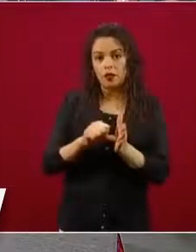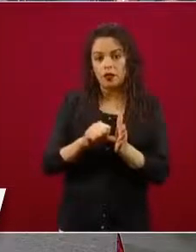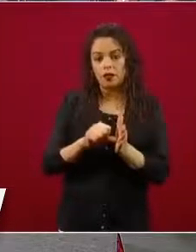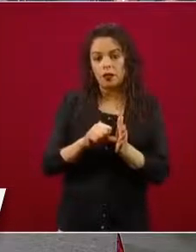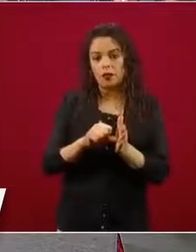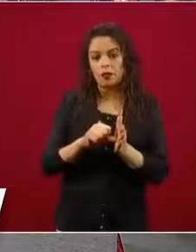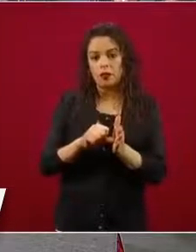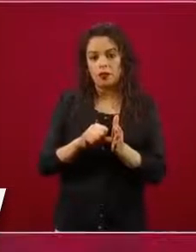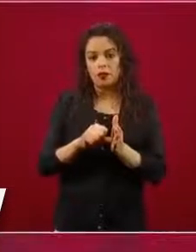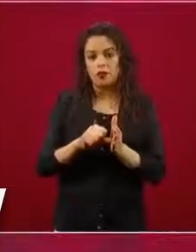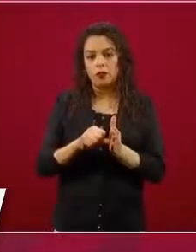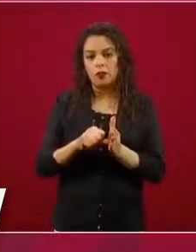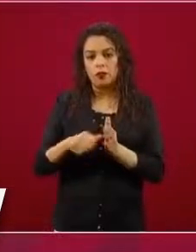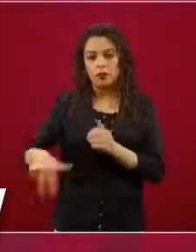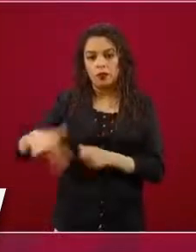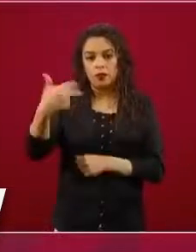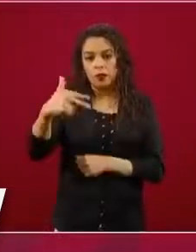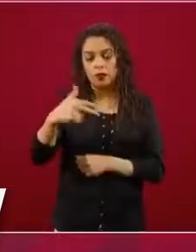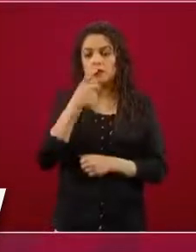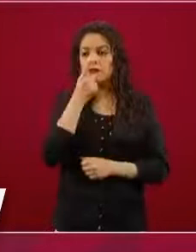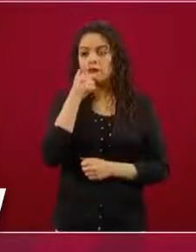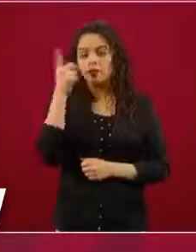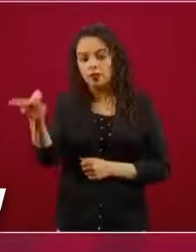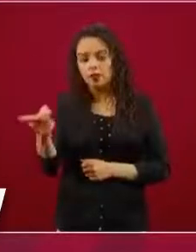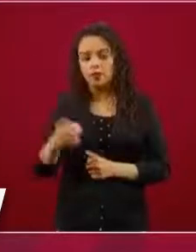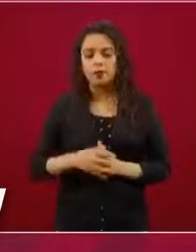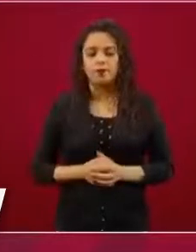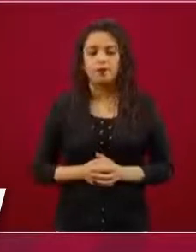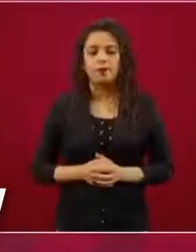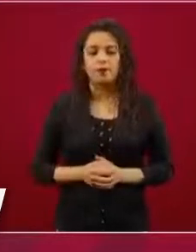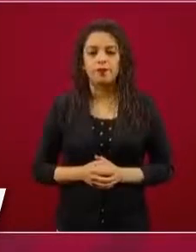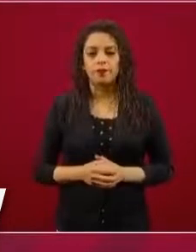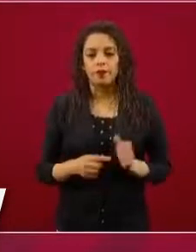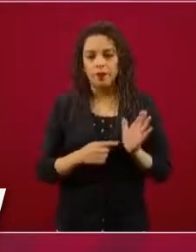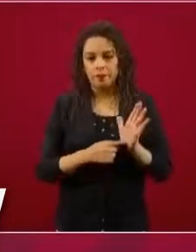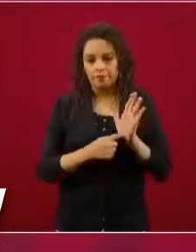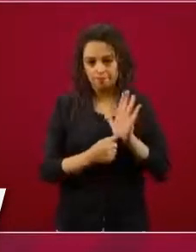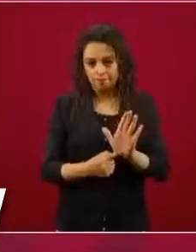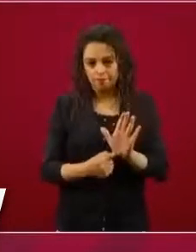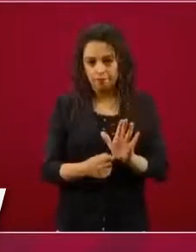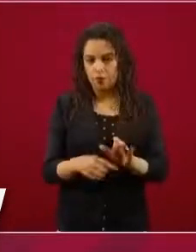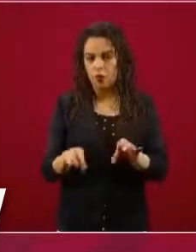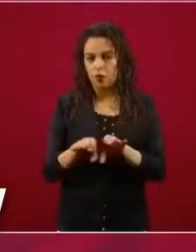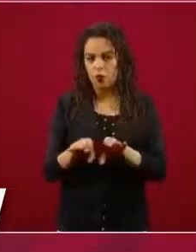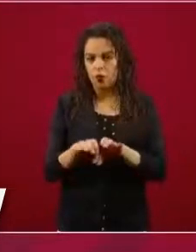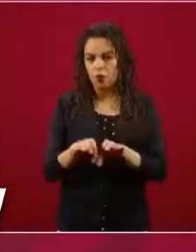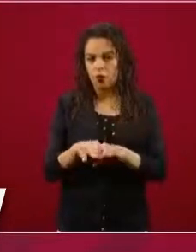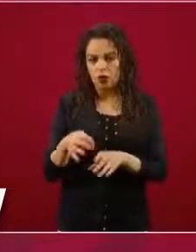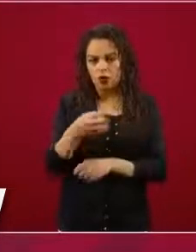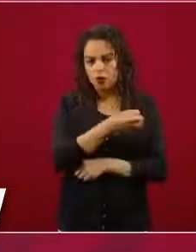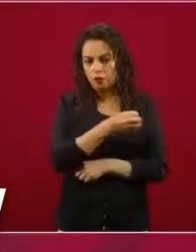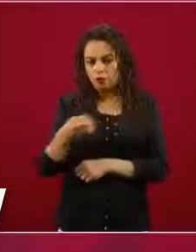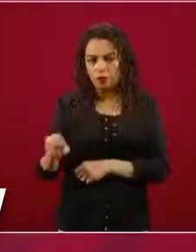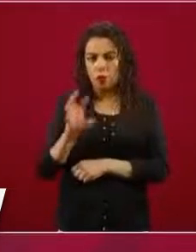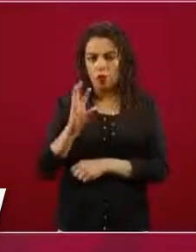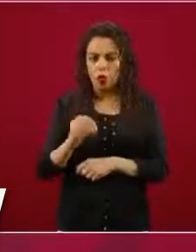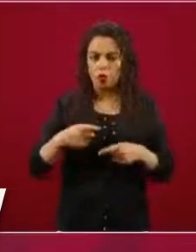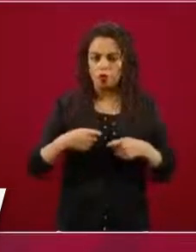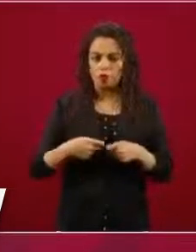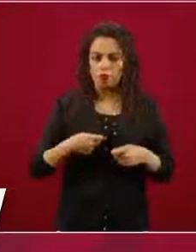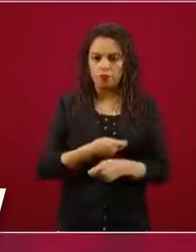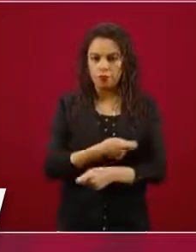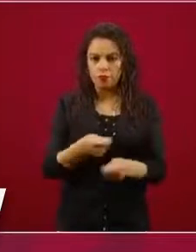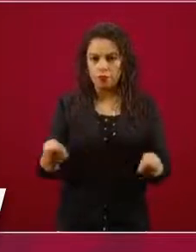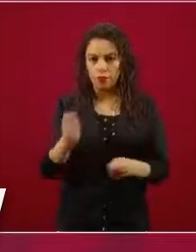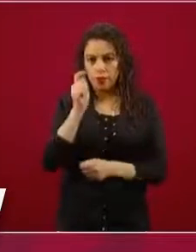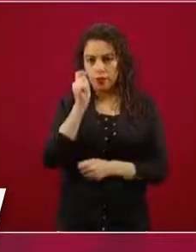décimo tercero, establece cómo se organizan o distribuyen las atribuciones de